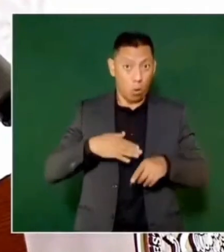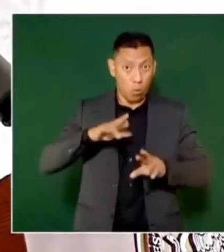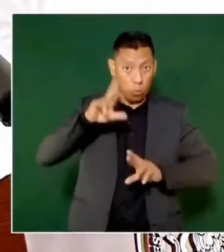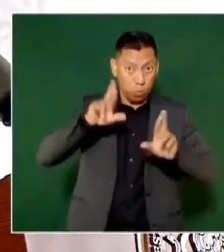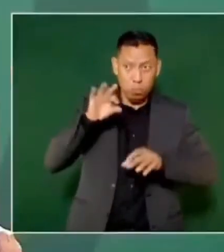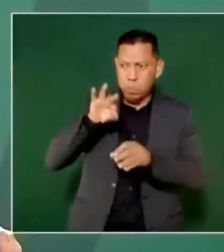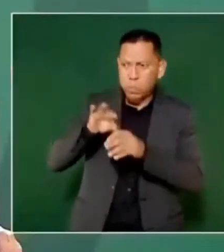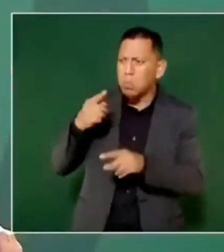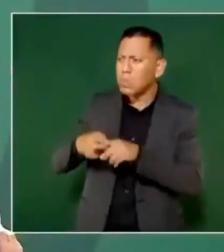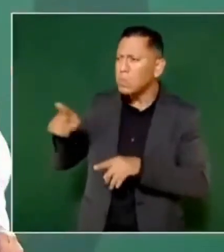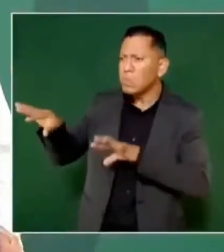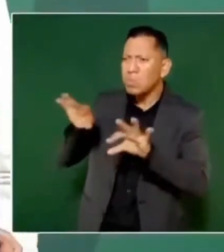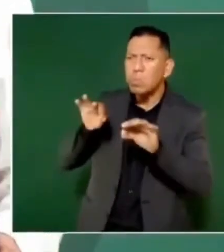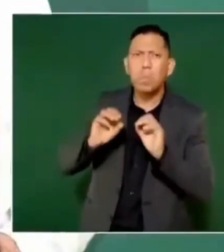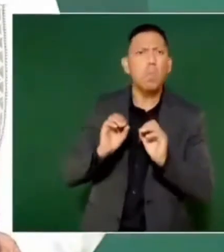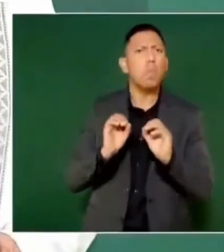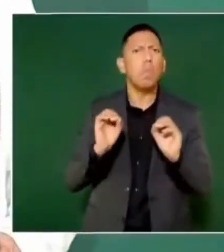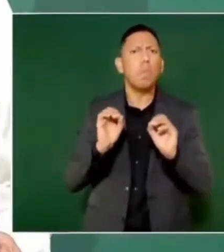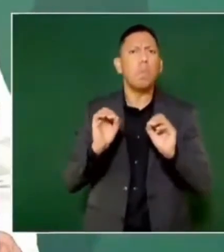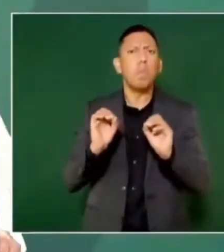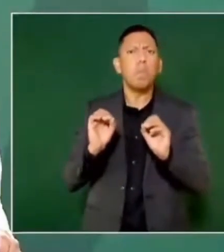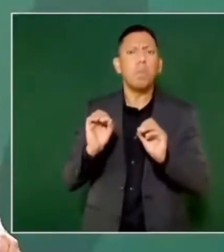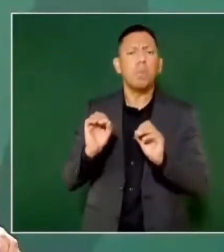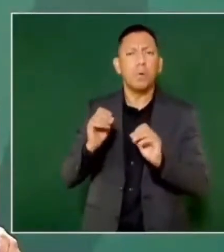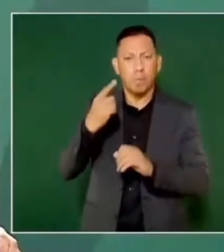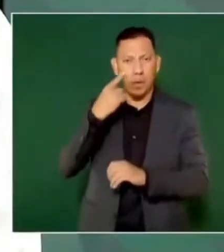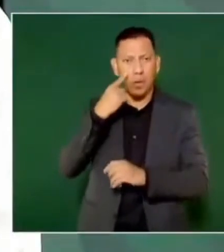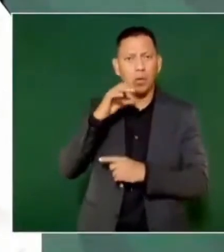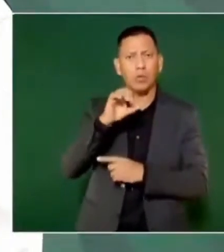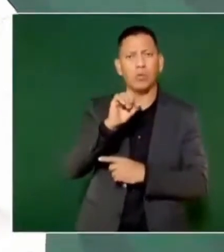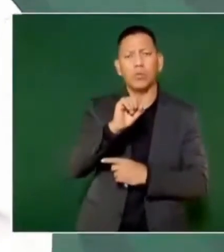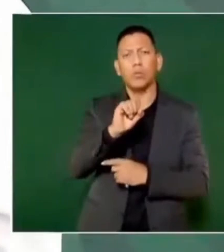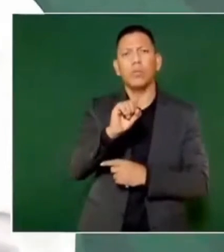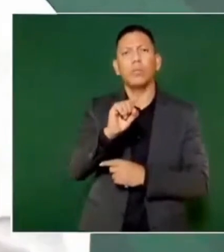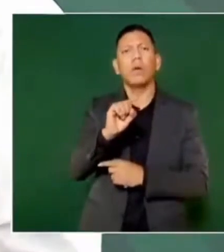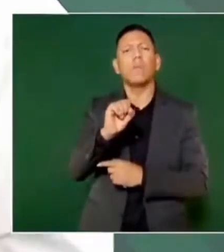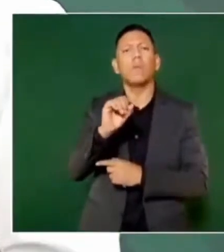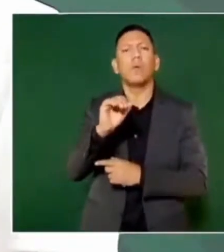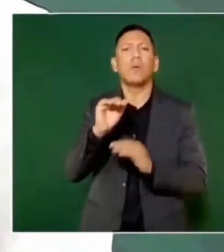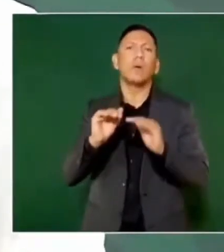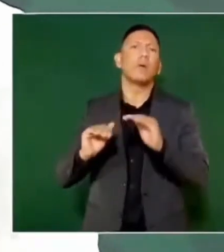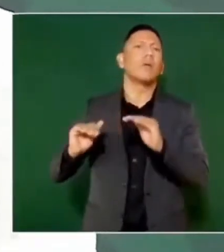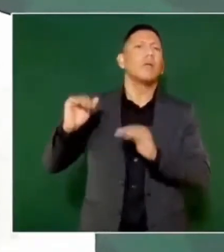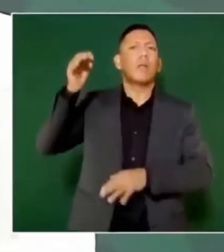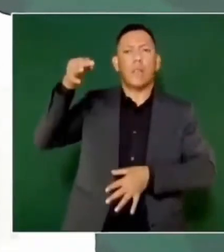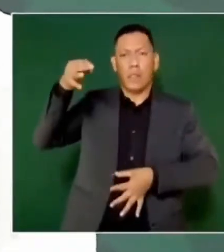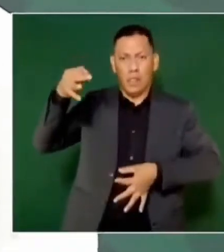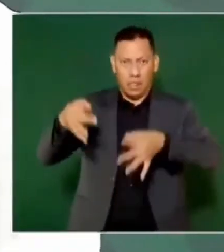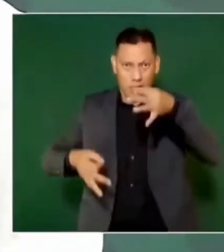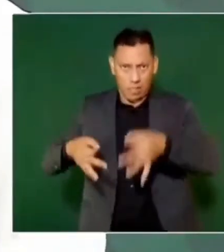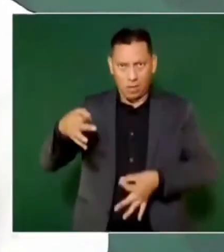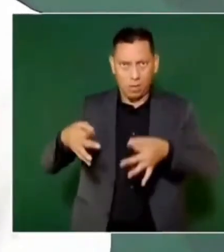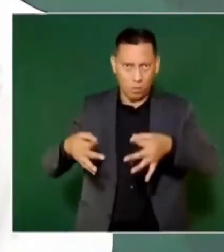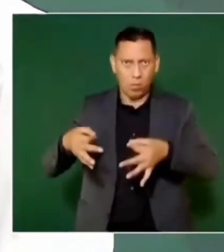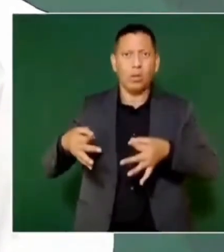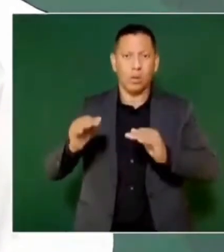al Supremo Superior, ¿cómo es? Supremo Tribunal, sí,